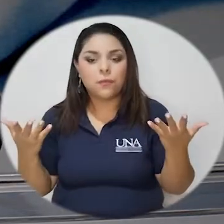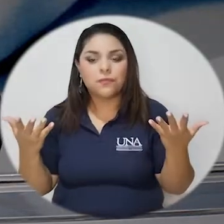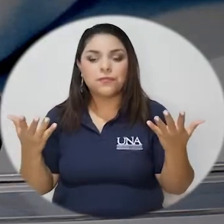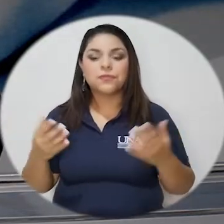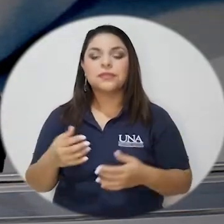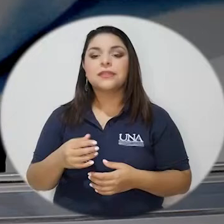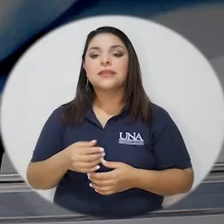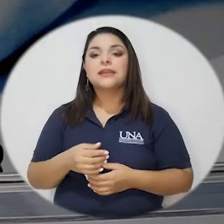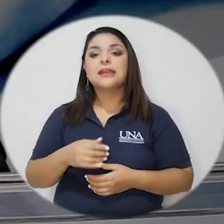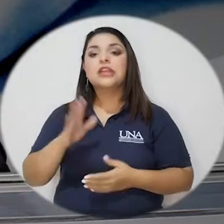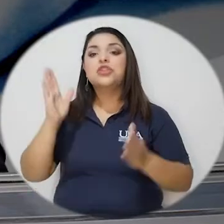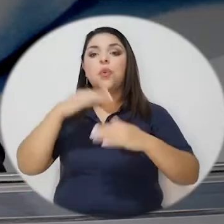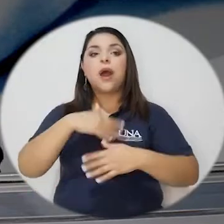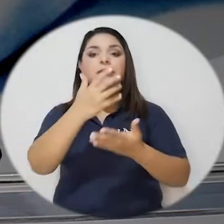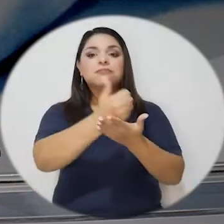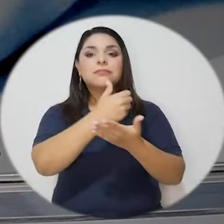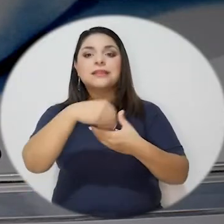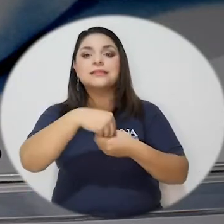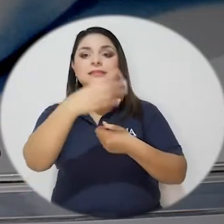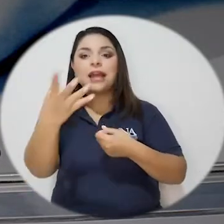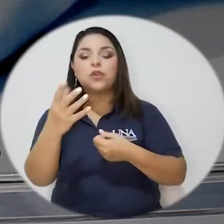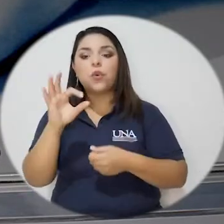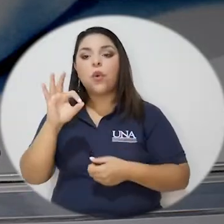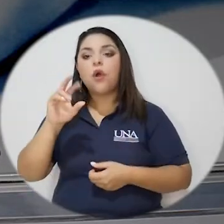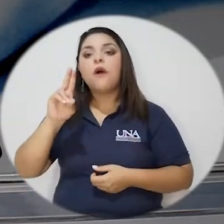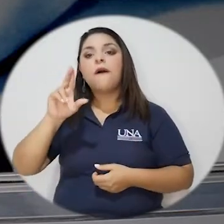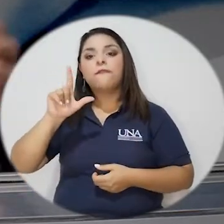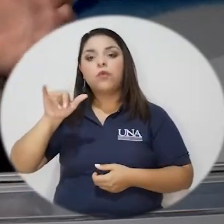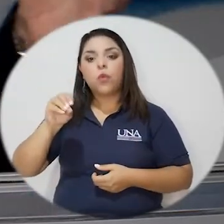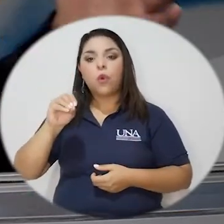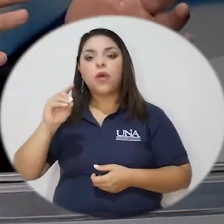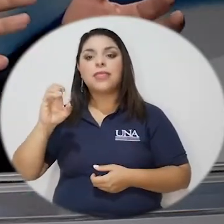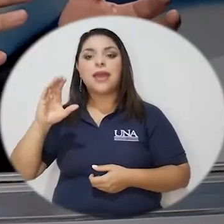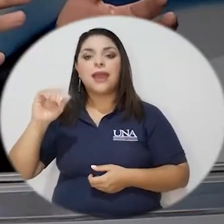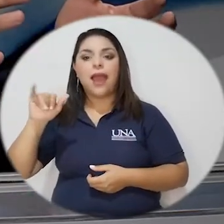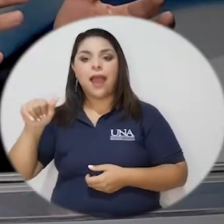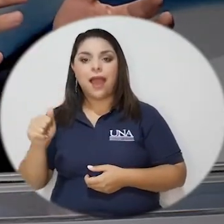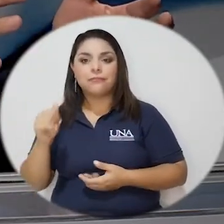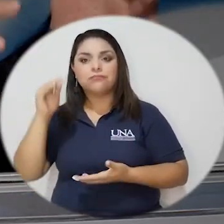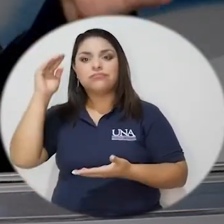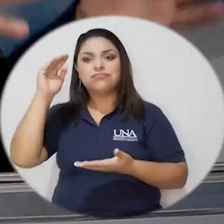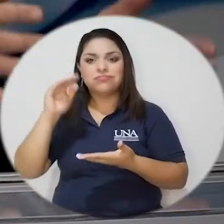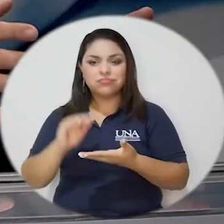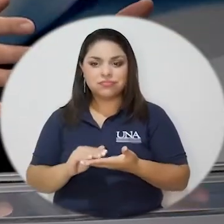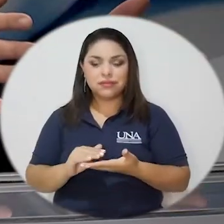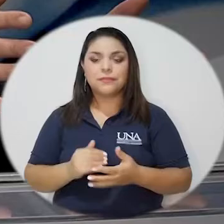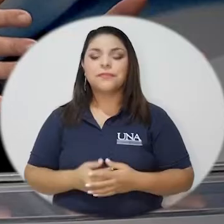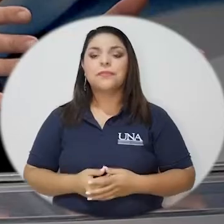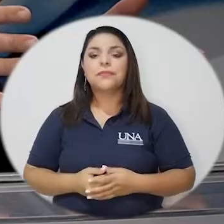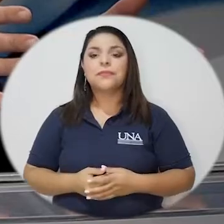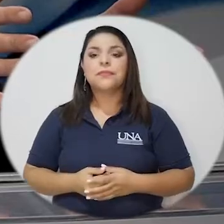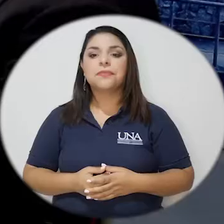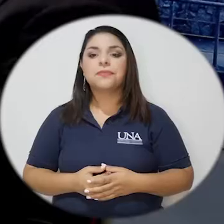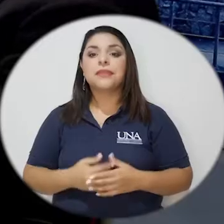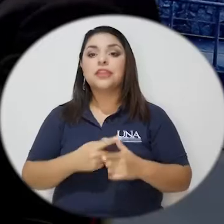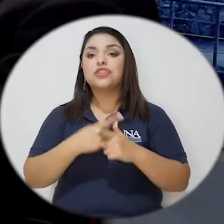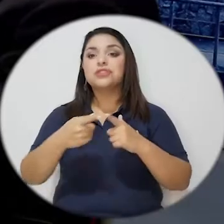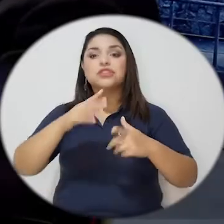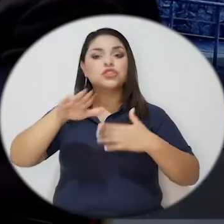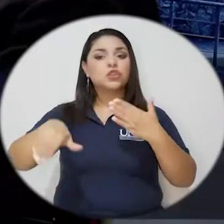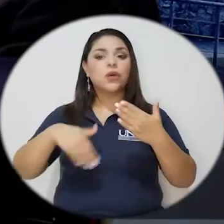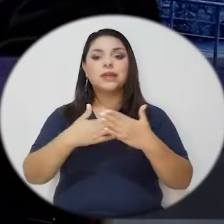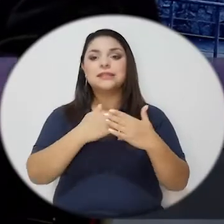externo, el flujo de caja se contrae en el sector público, entonces empieza a sentir el sector público este año.